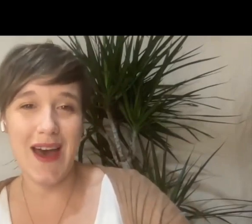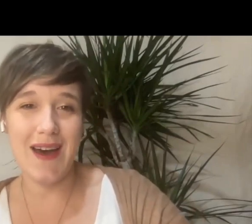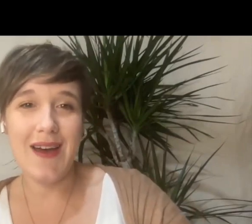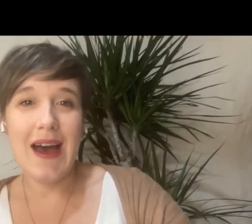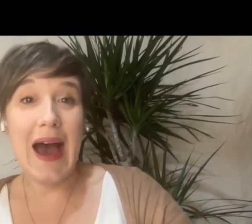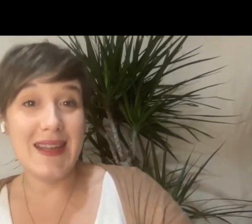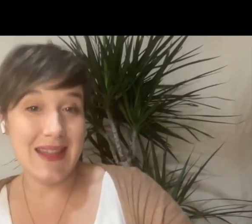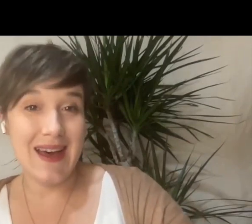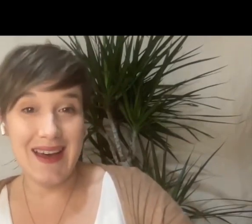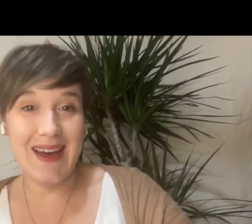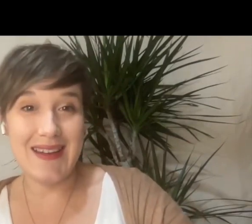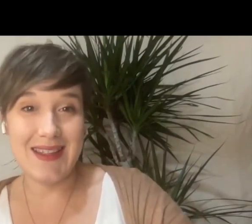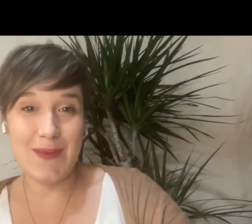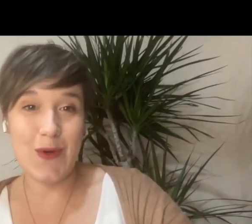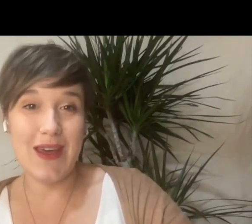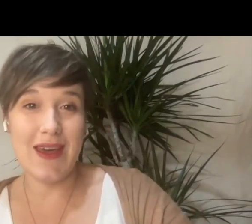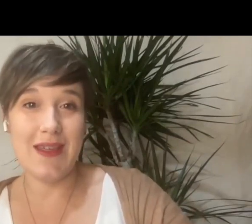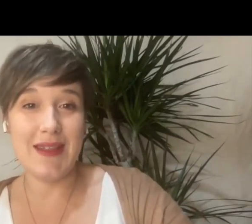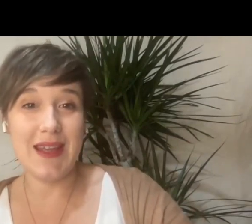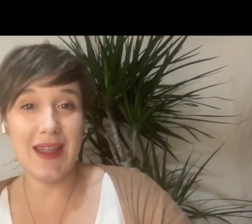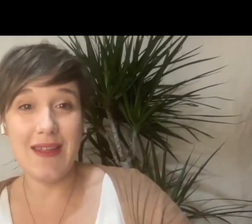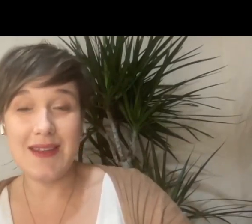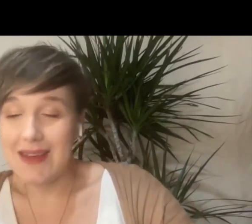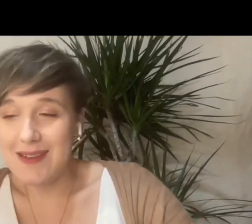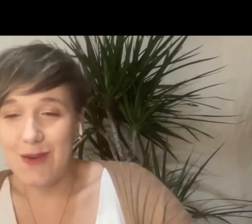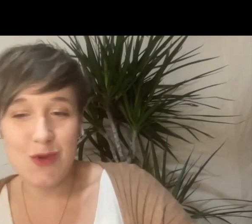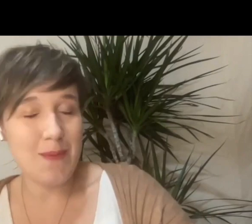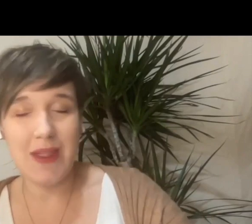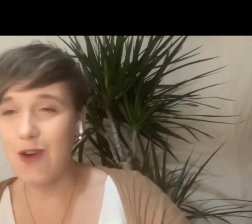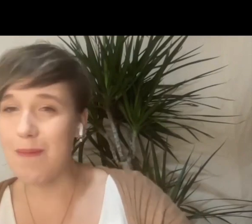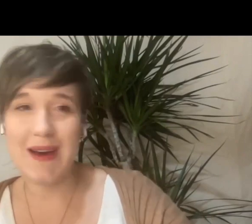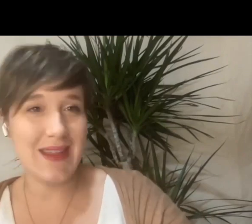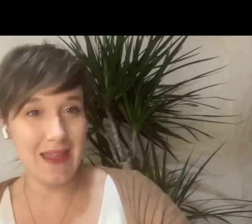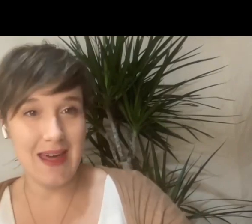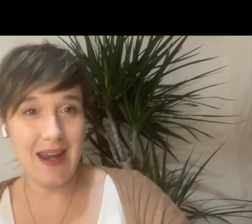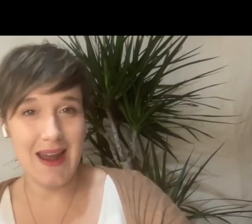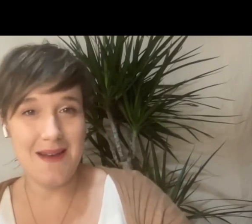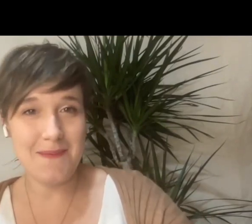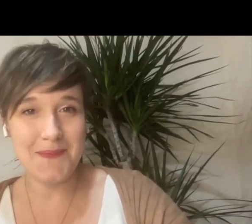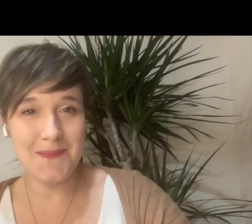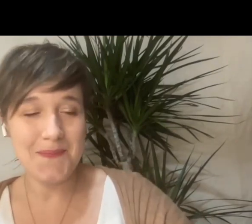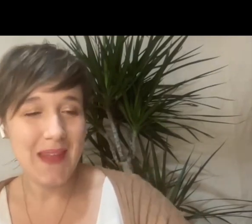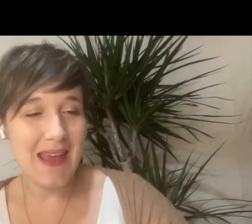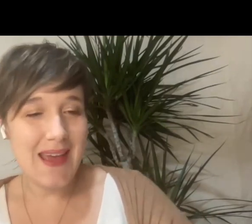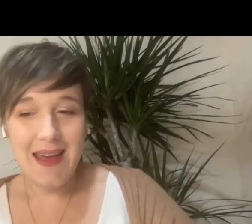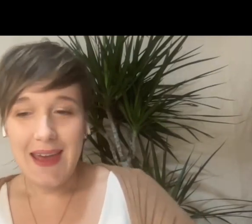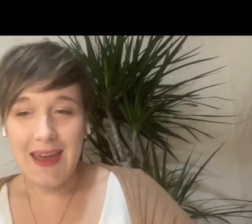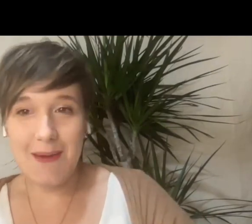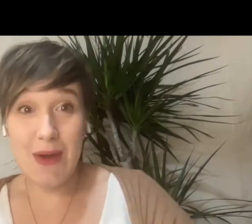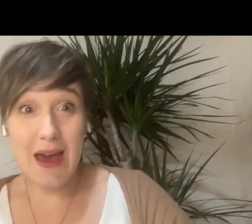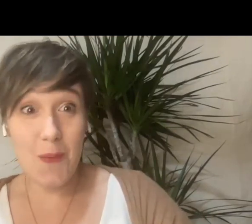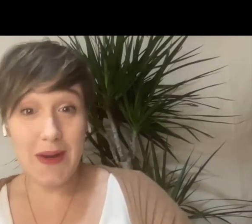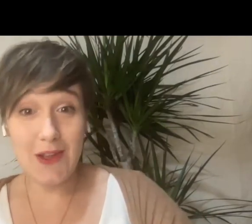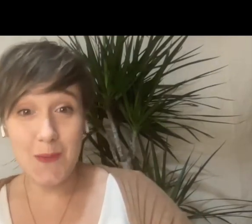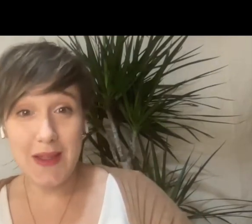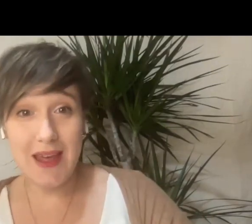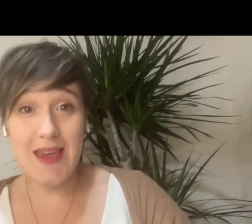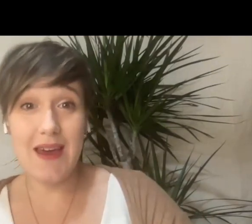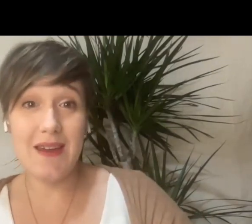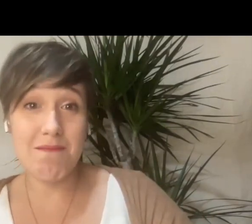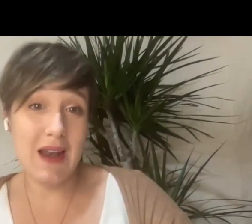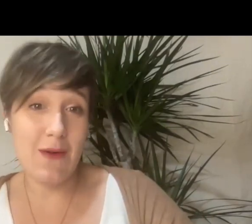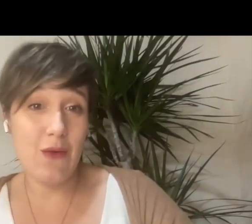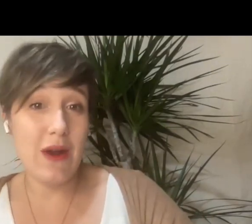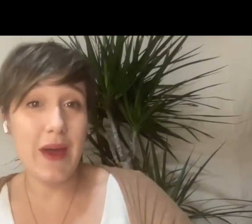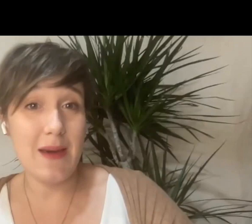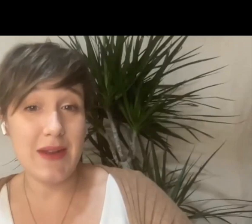voz a este tipo de maternidades, que es, como siempre digo, maternidad real. Voy a compartiros